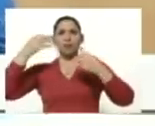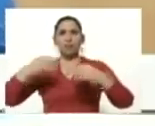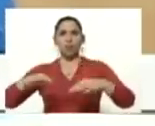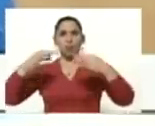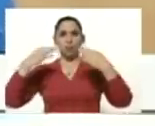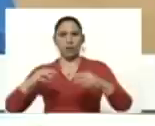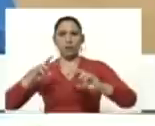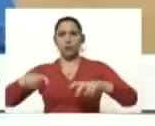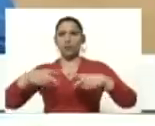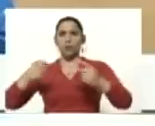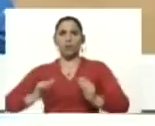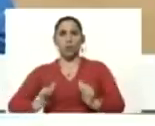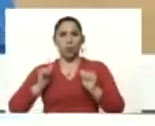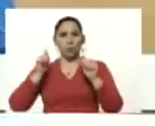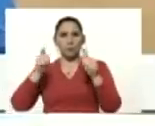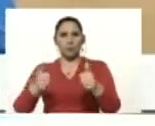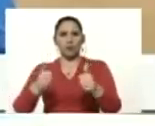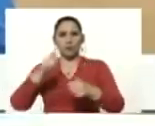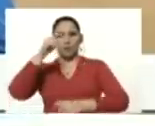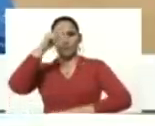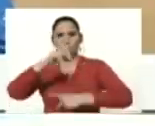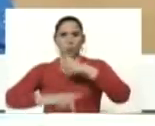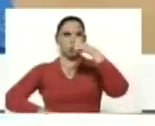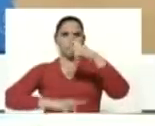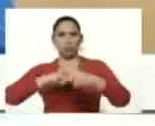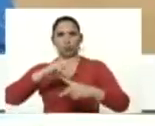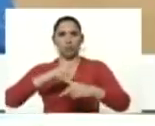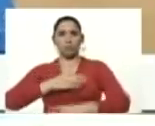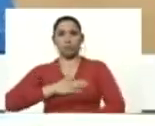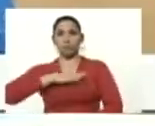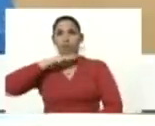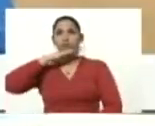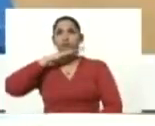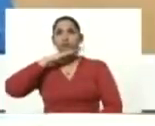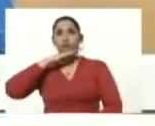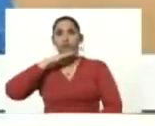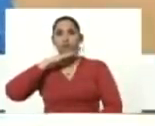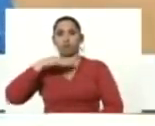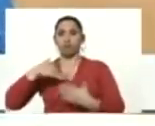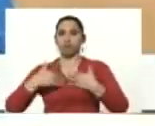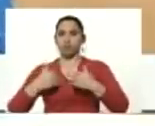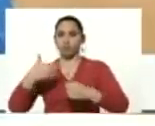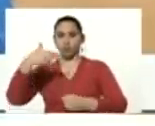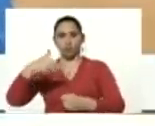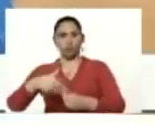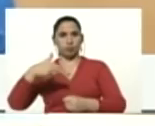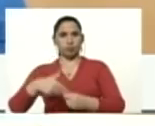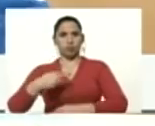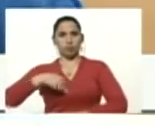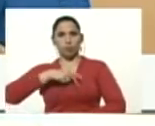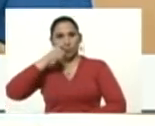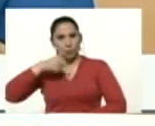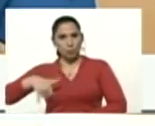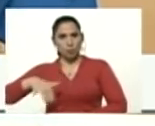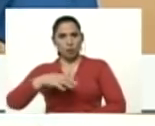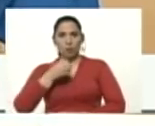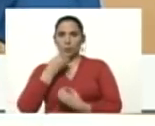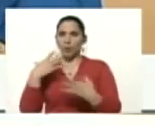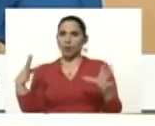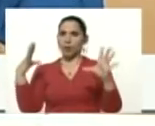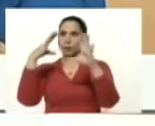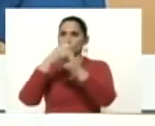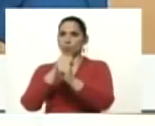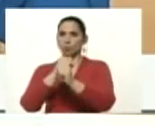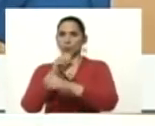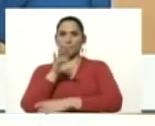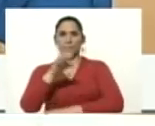de nuevo comienzo de la producción y el abastecimiento asegurado de gasolina para nuestro pueblo. Buenas noches.